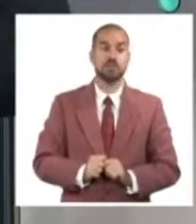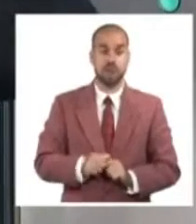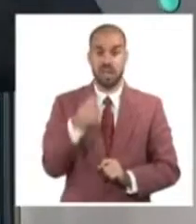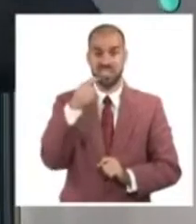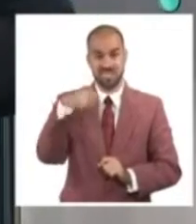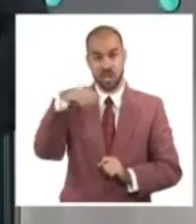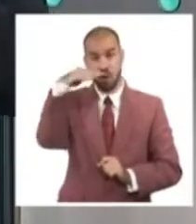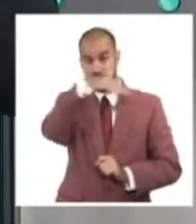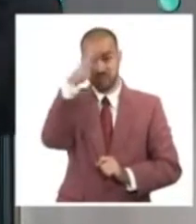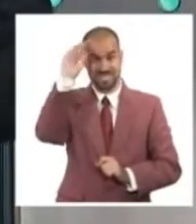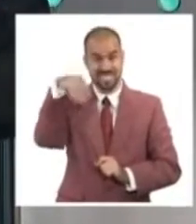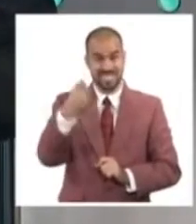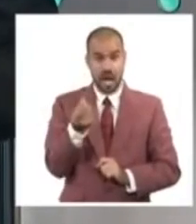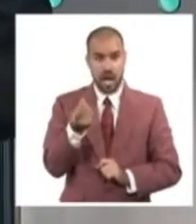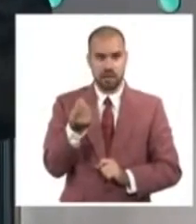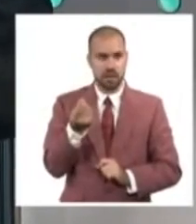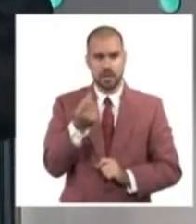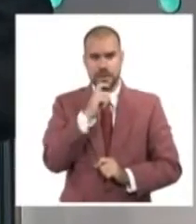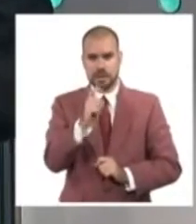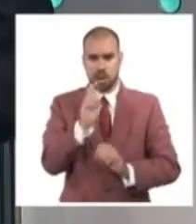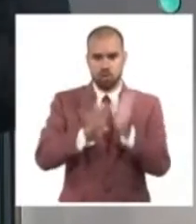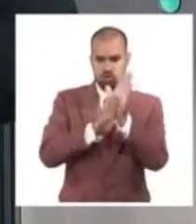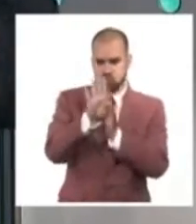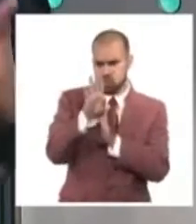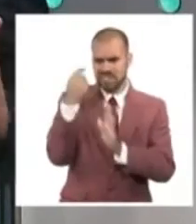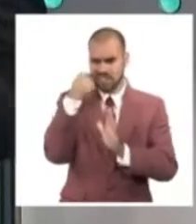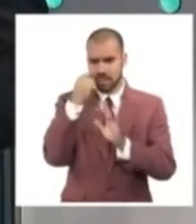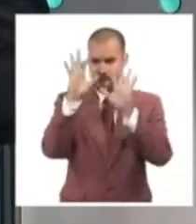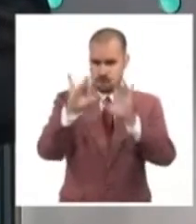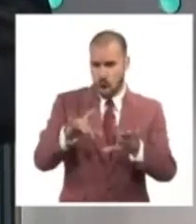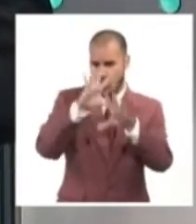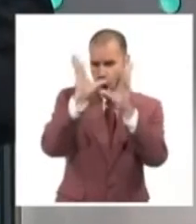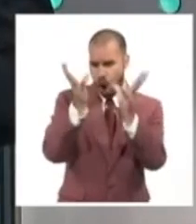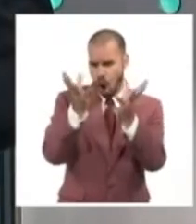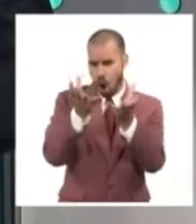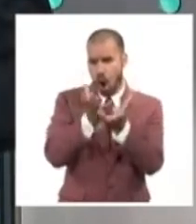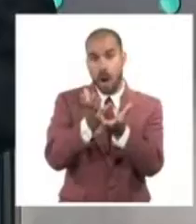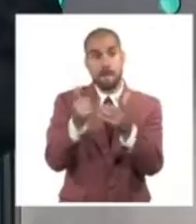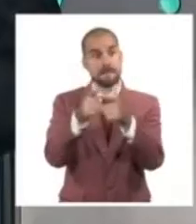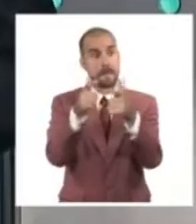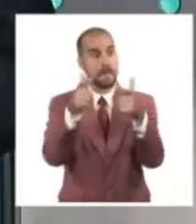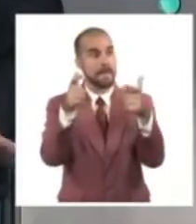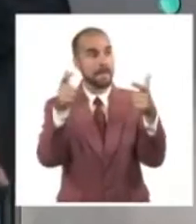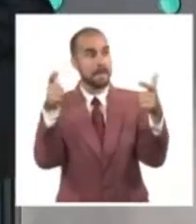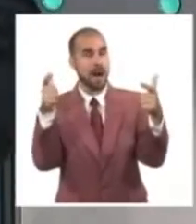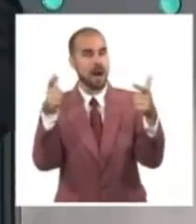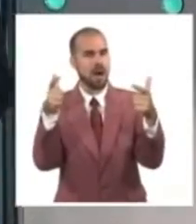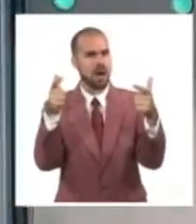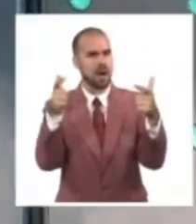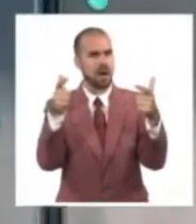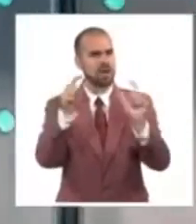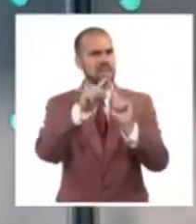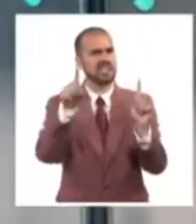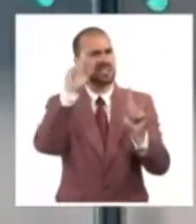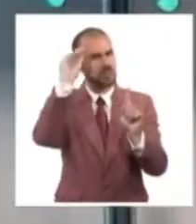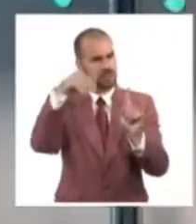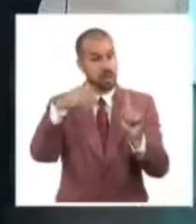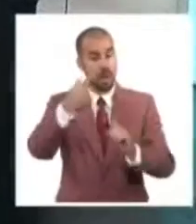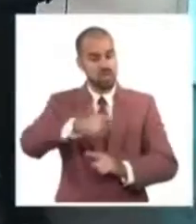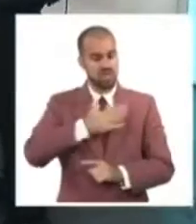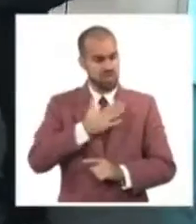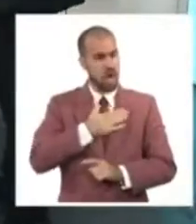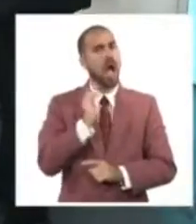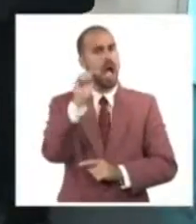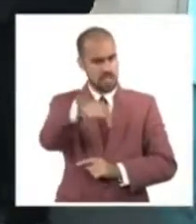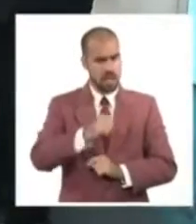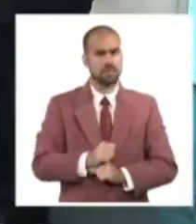velocidad, rapidez y mayor cantidad de procesos se incorporan al mundo de la informática y las comunicaciones. Este tema no es ajeno al derecho tampoco. No es ajeno.